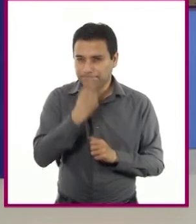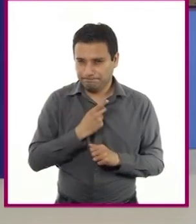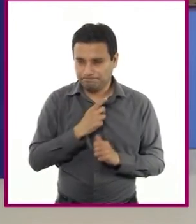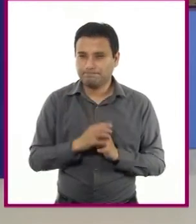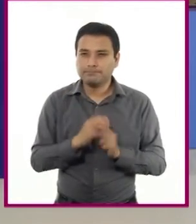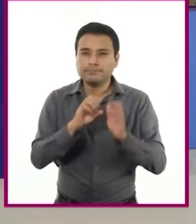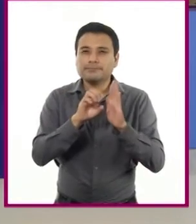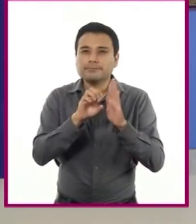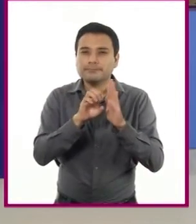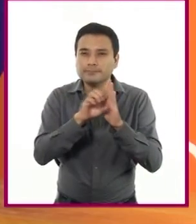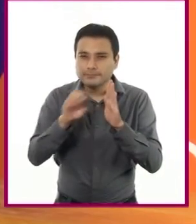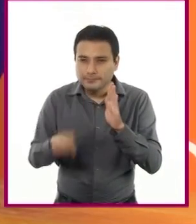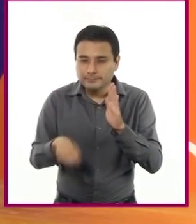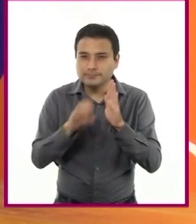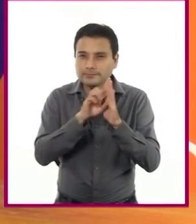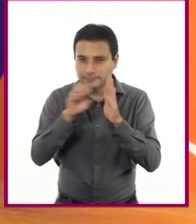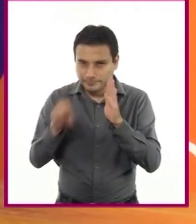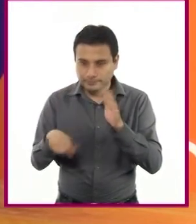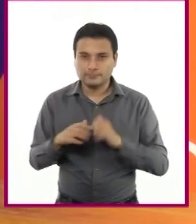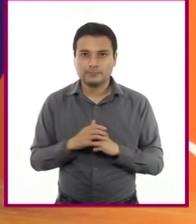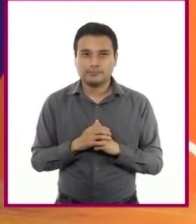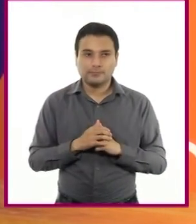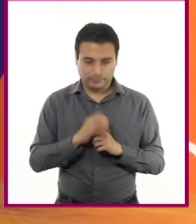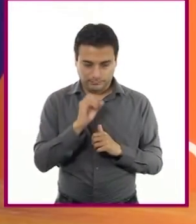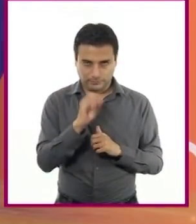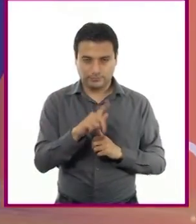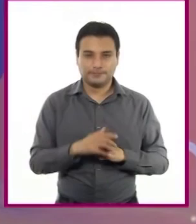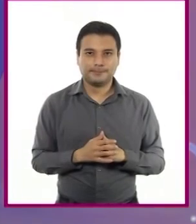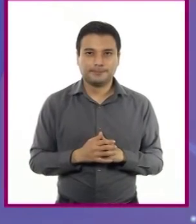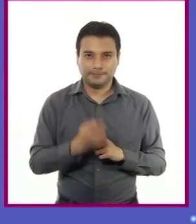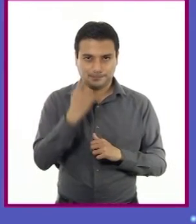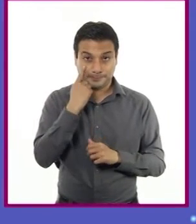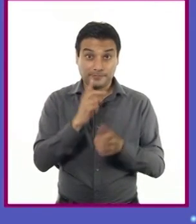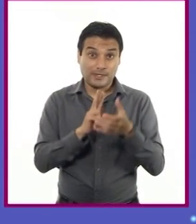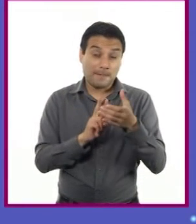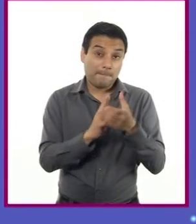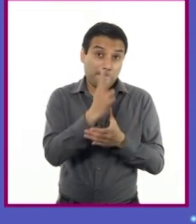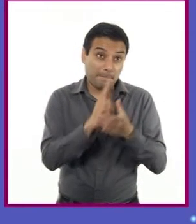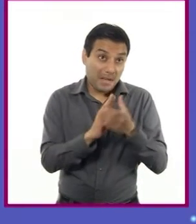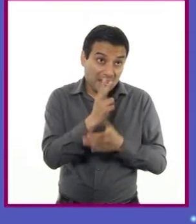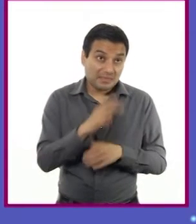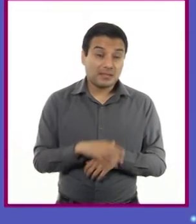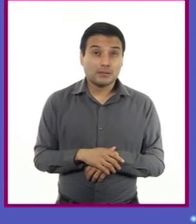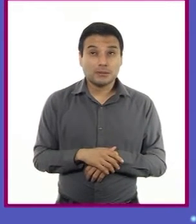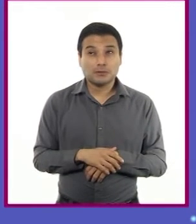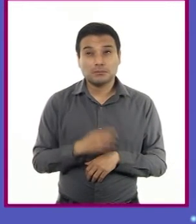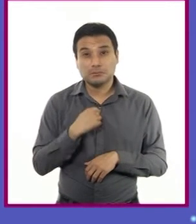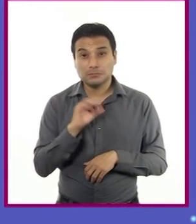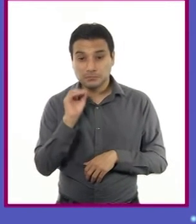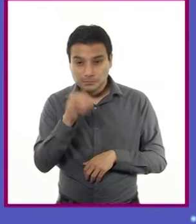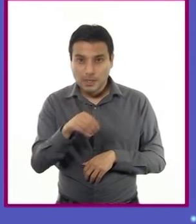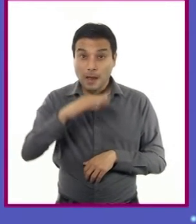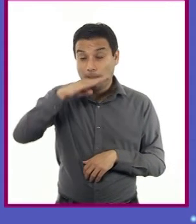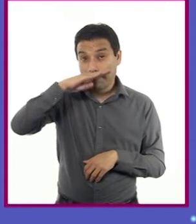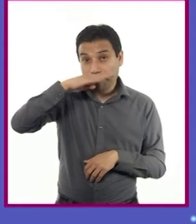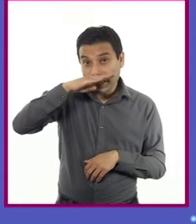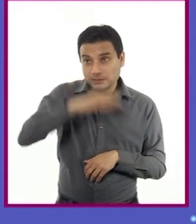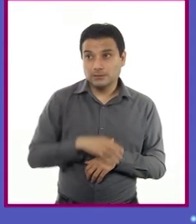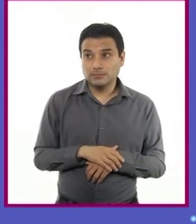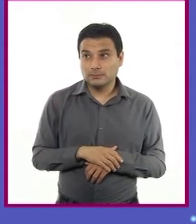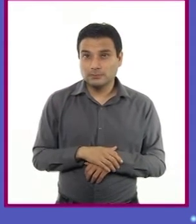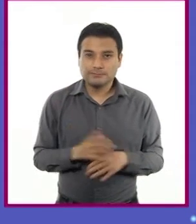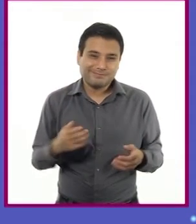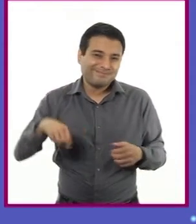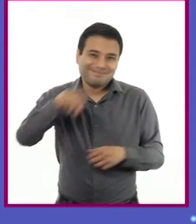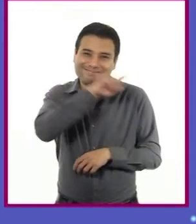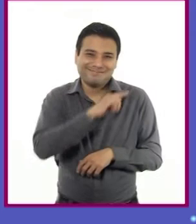que mencionaste? Claro, maestra. En el concepto plantas se me ocurre colocar maíz, pues es la base de